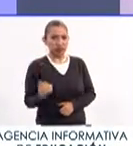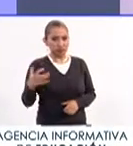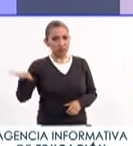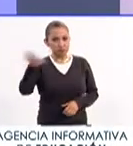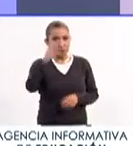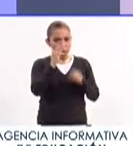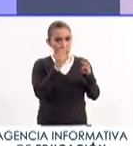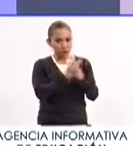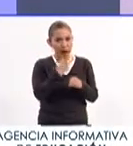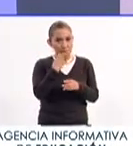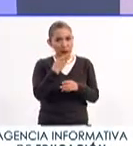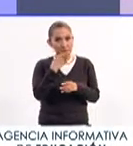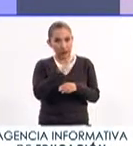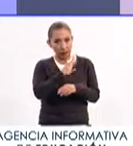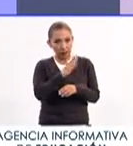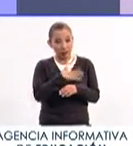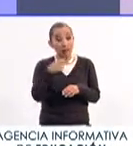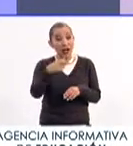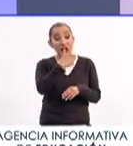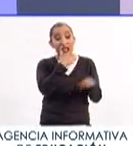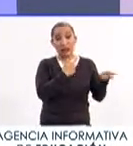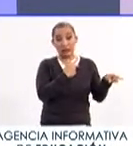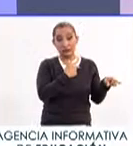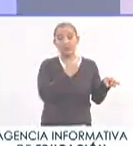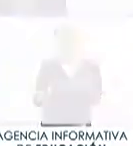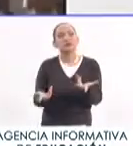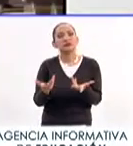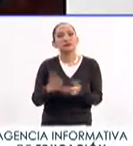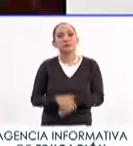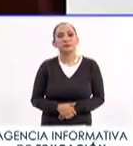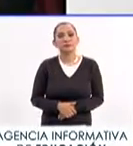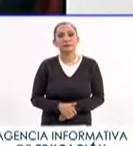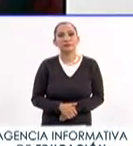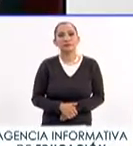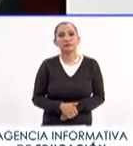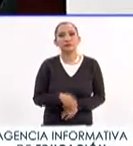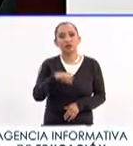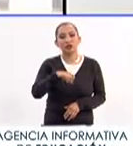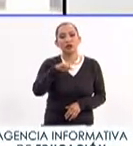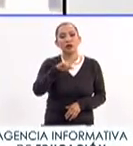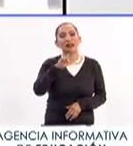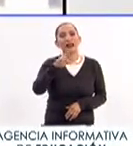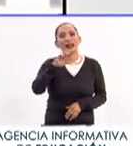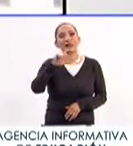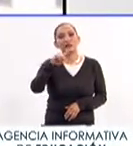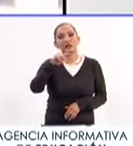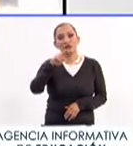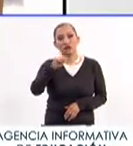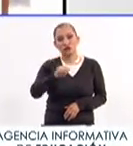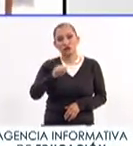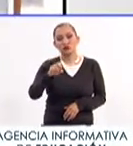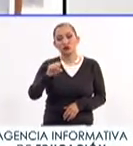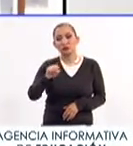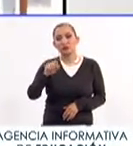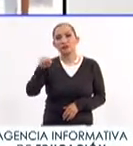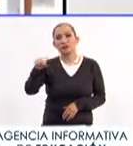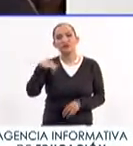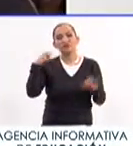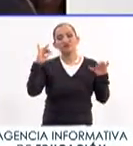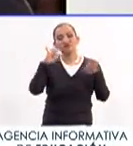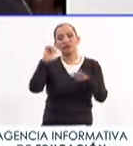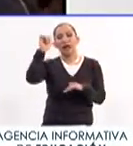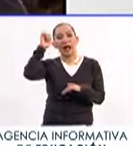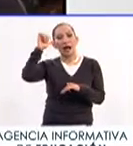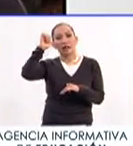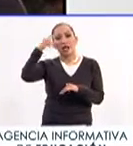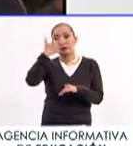en el mundo, pero aún inglés está a la cabeza. New Directions es un evento que se ha llevado a cabo en